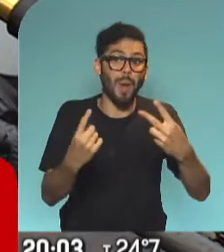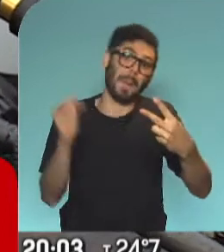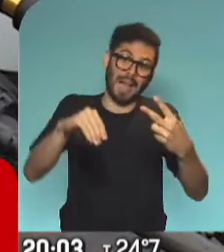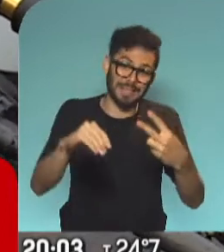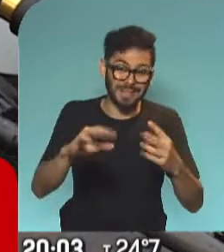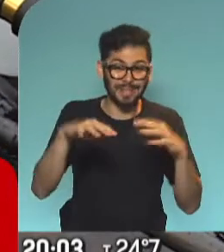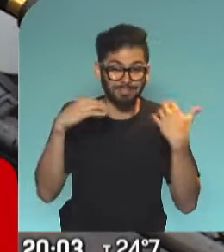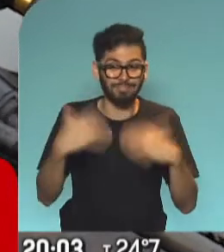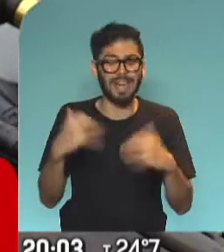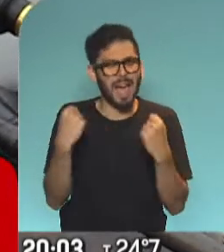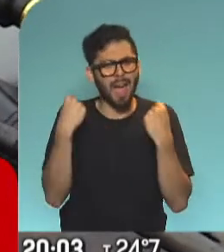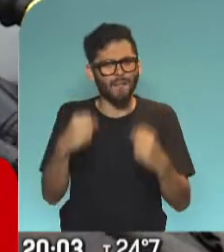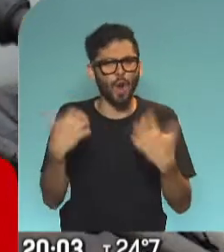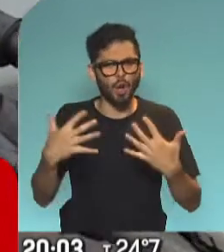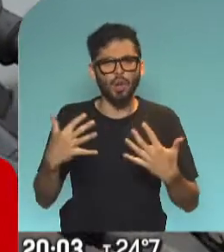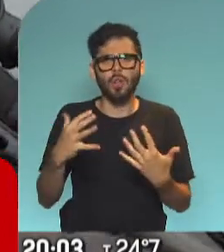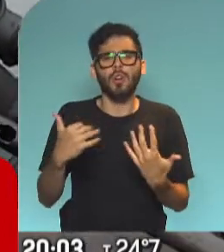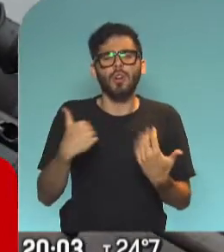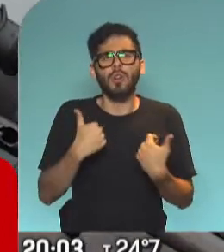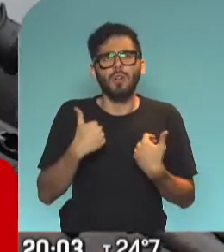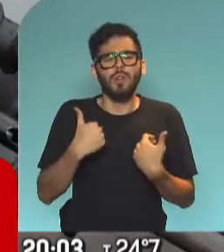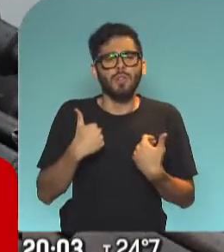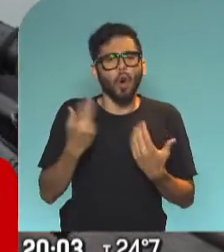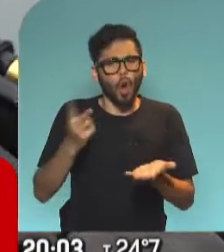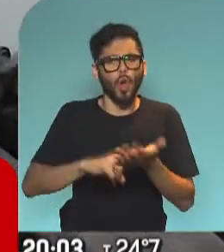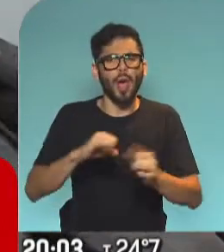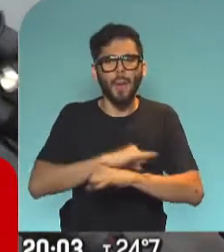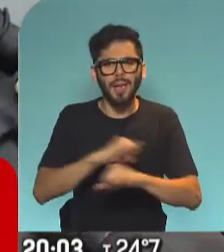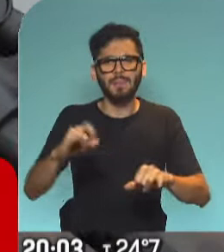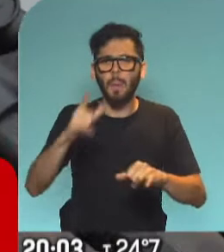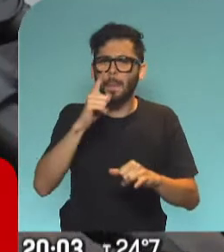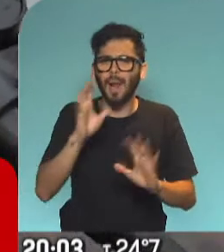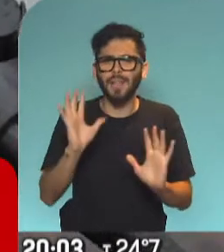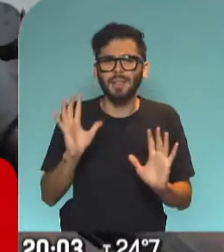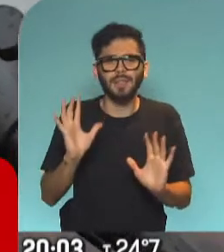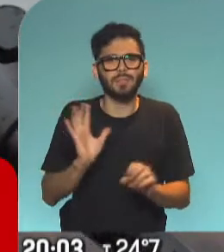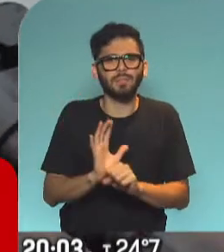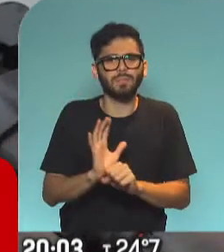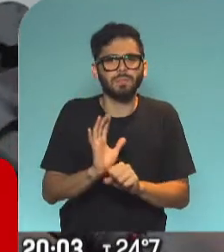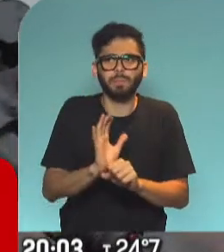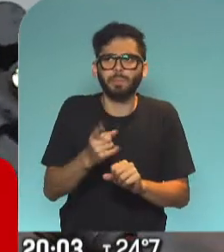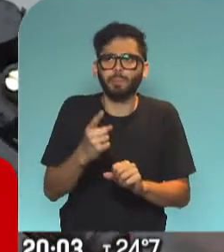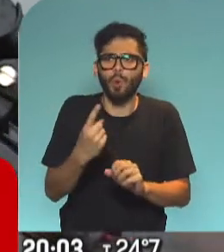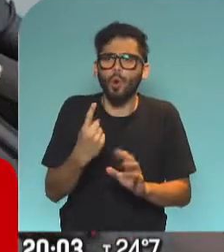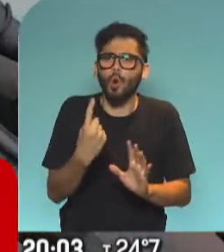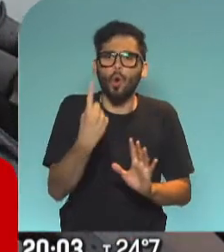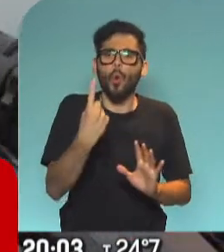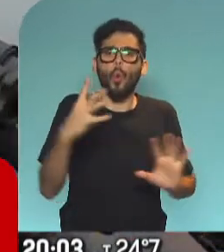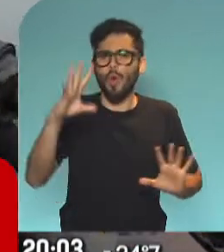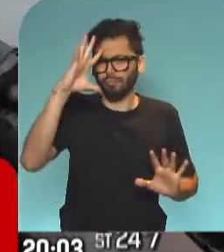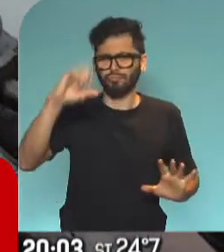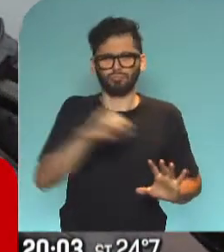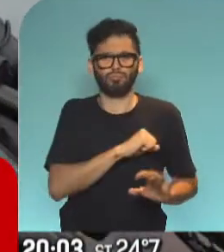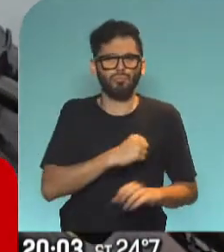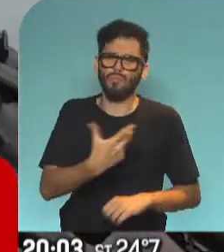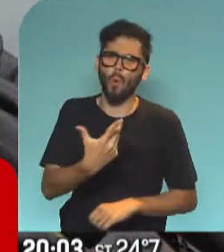notable, pero vuelvo a decir, creo que tiene que ser una especie de gesta, una epopeya quizás nacional de decir vamos a